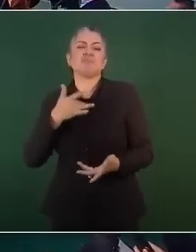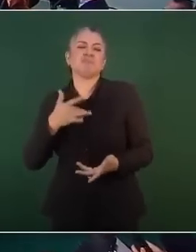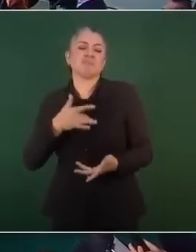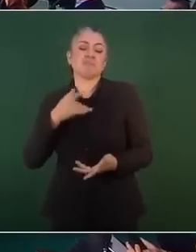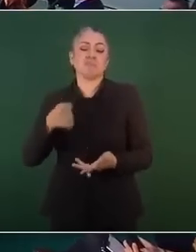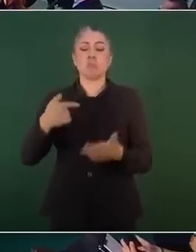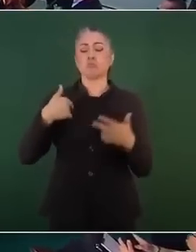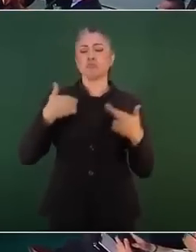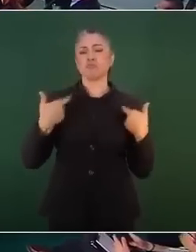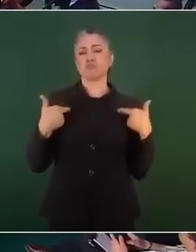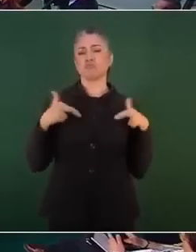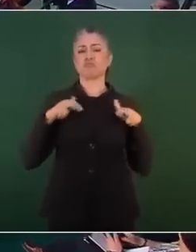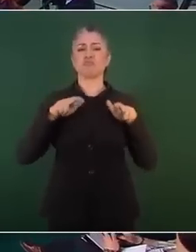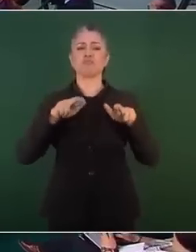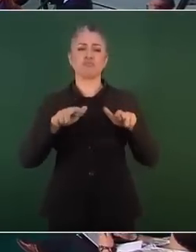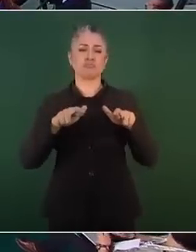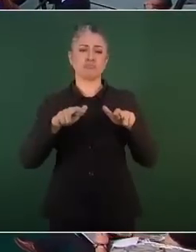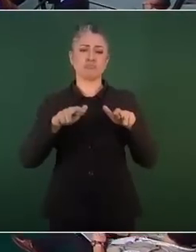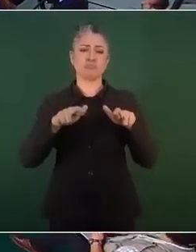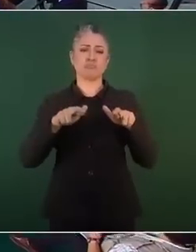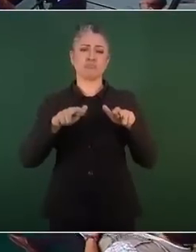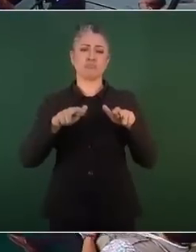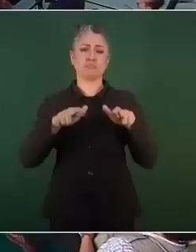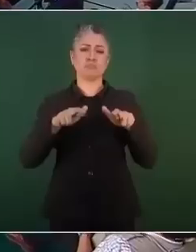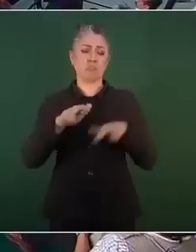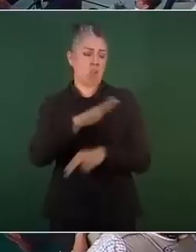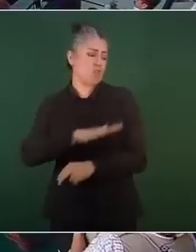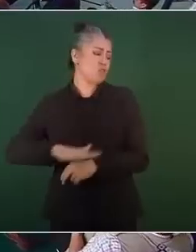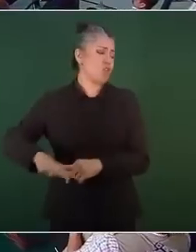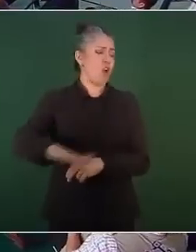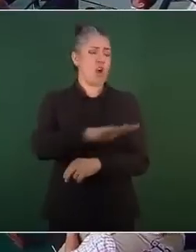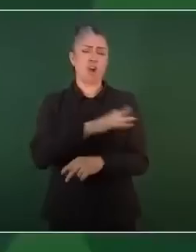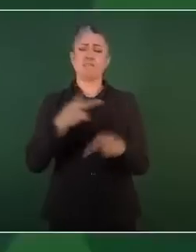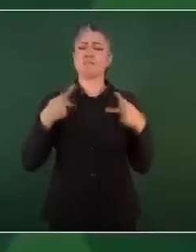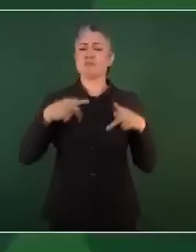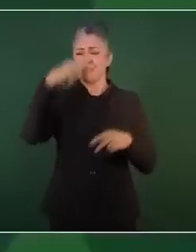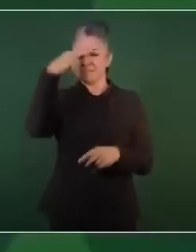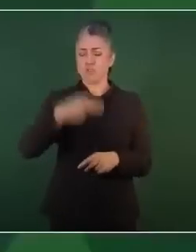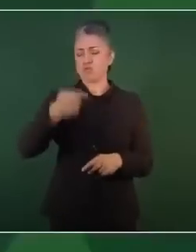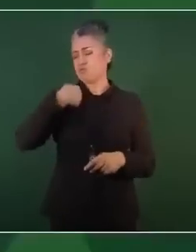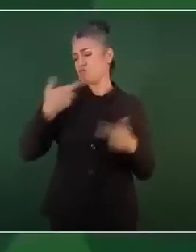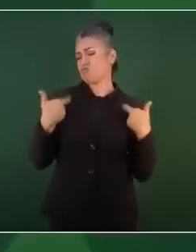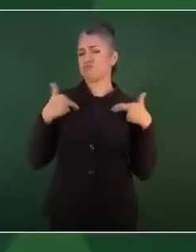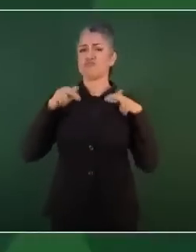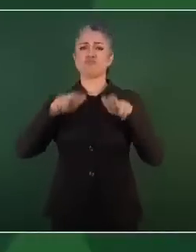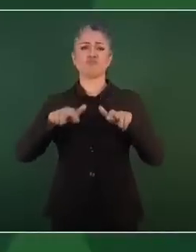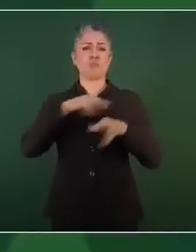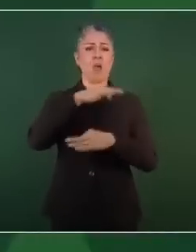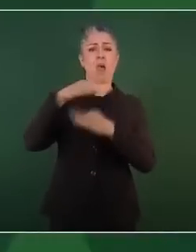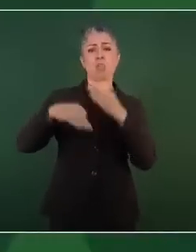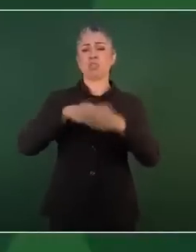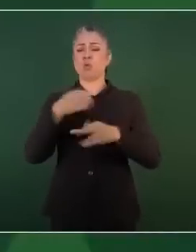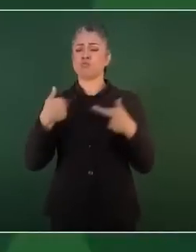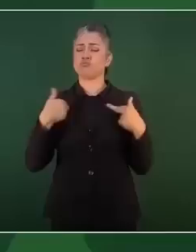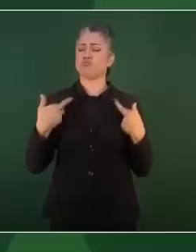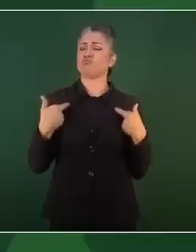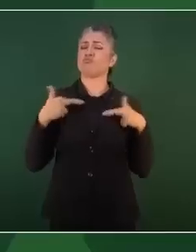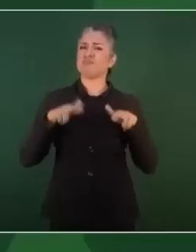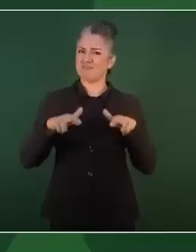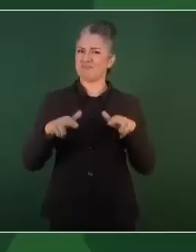como representantes de todo el pueblo y hablan en representación del pueblo.